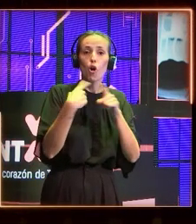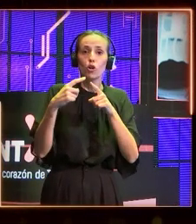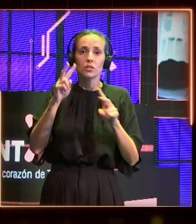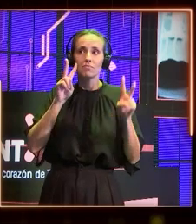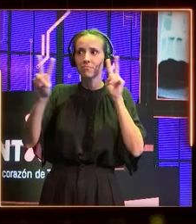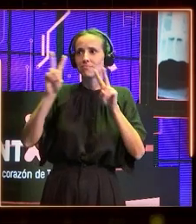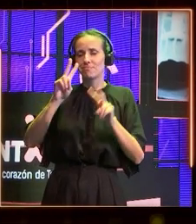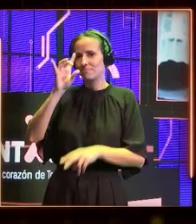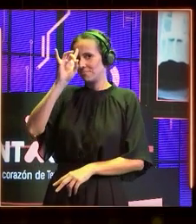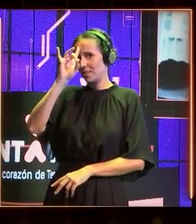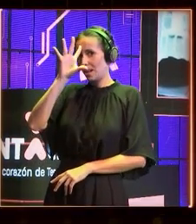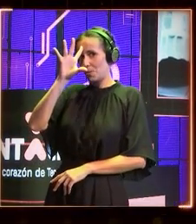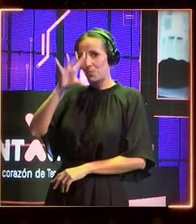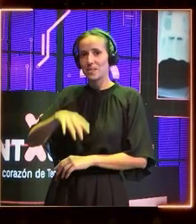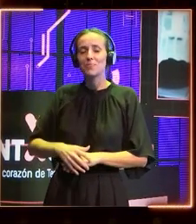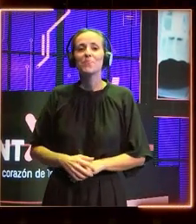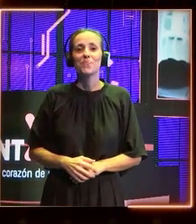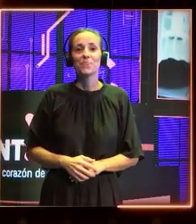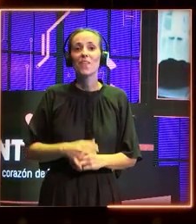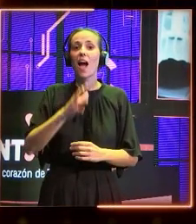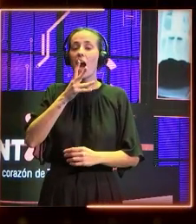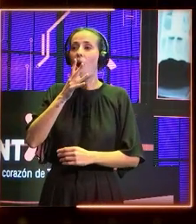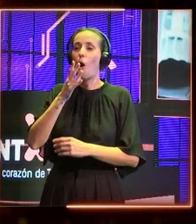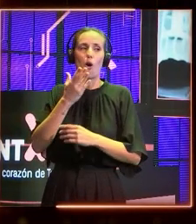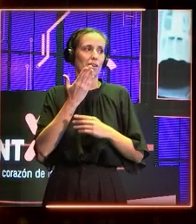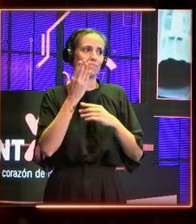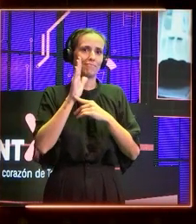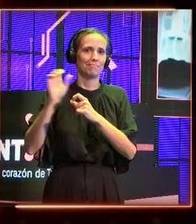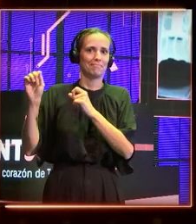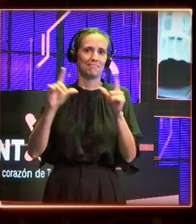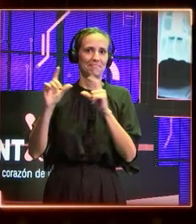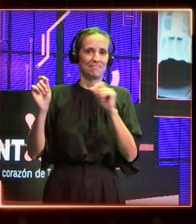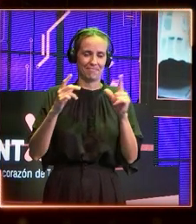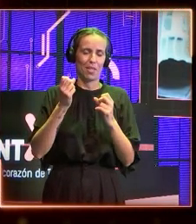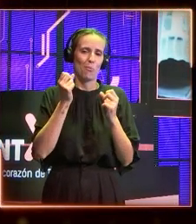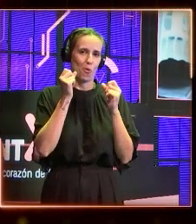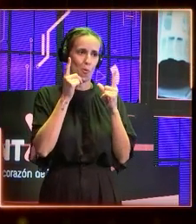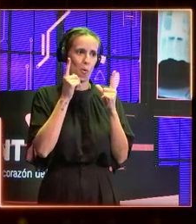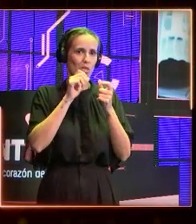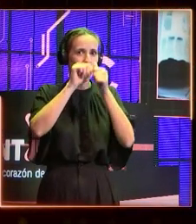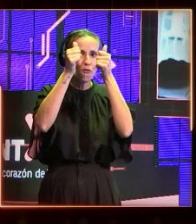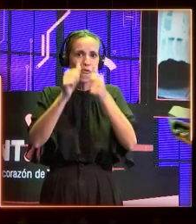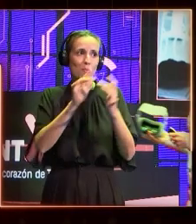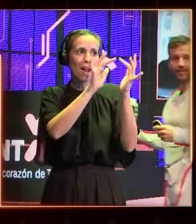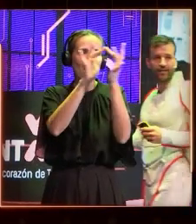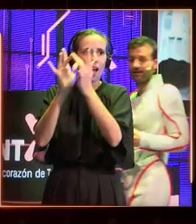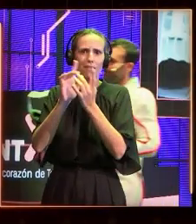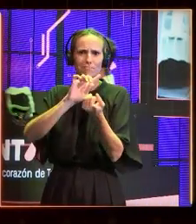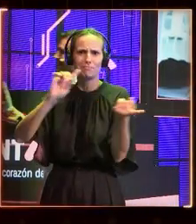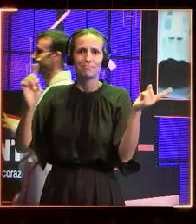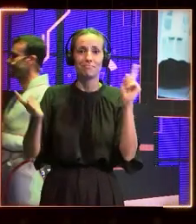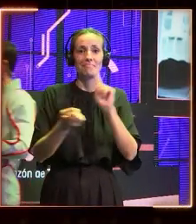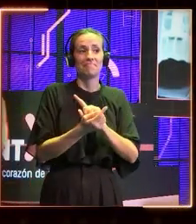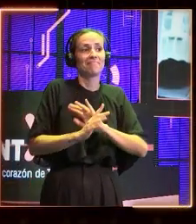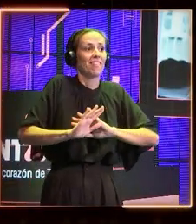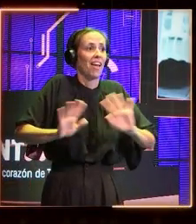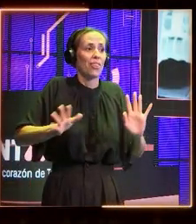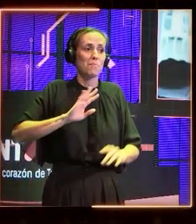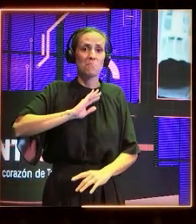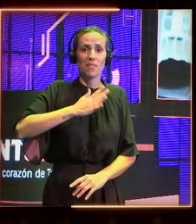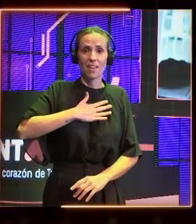increíbles y como Bueno ahora vamos a ver en la presentación Cómo cambia por completo la forma de relacionarnos Así que nada mañana si